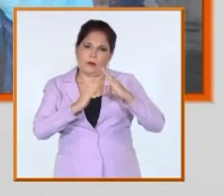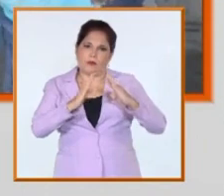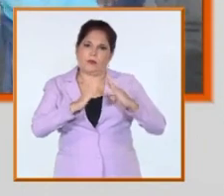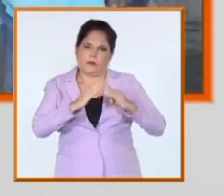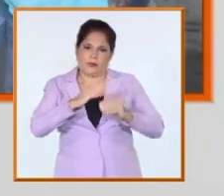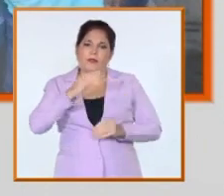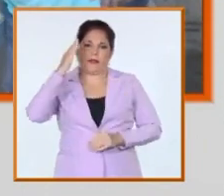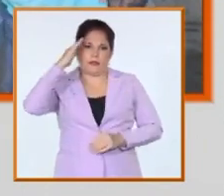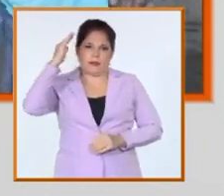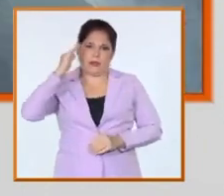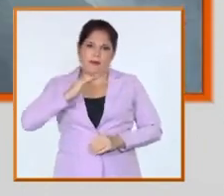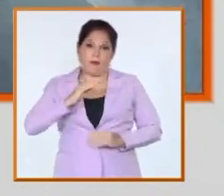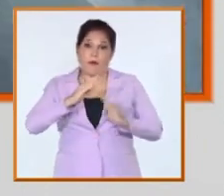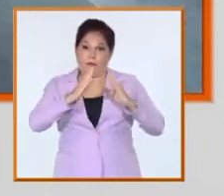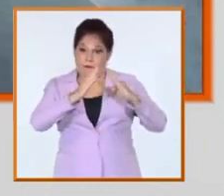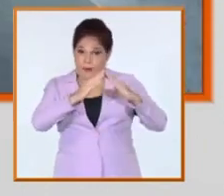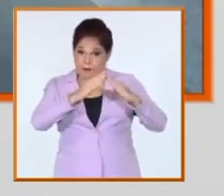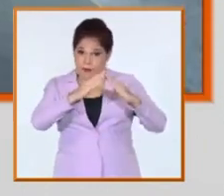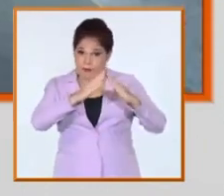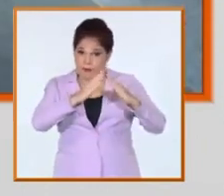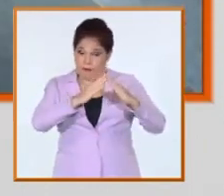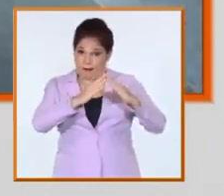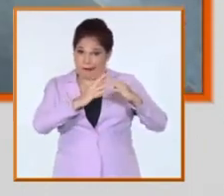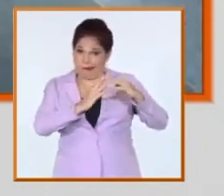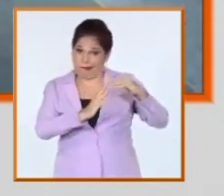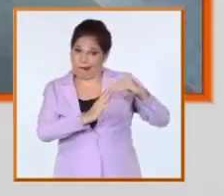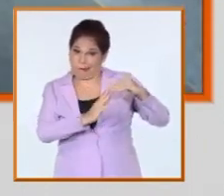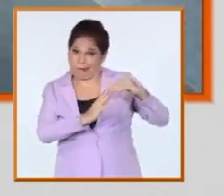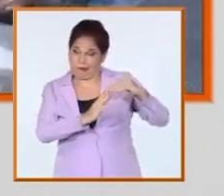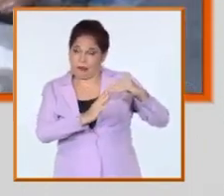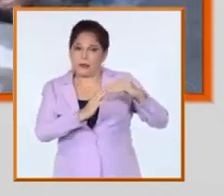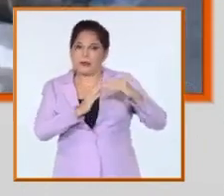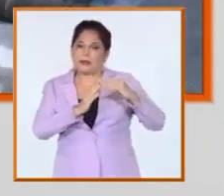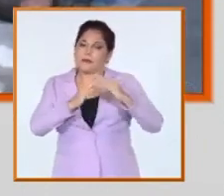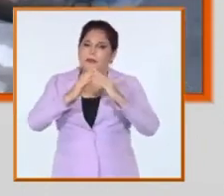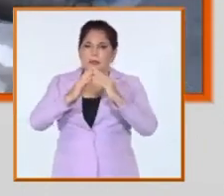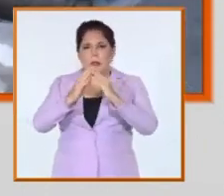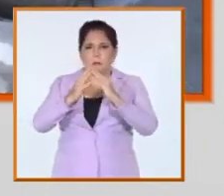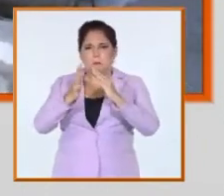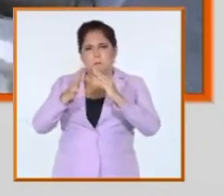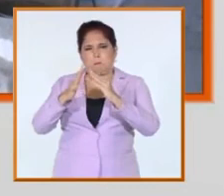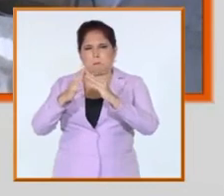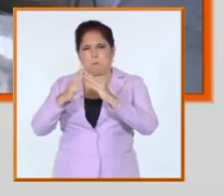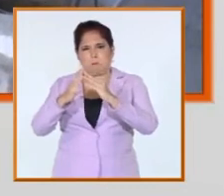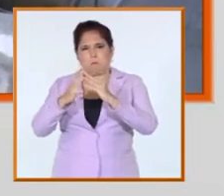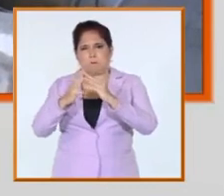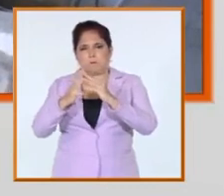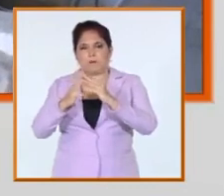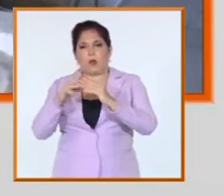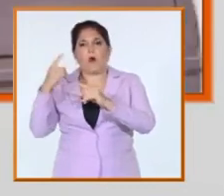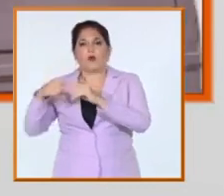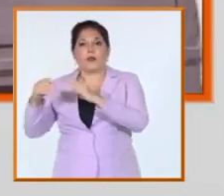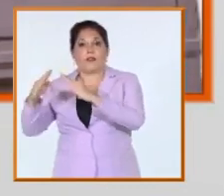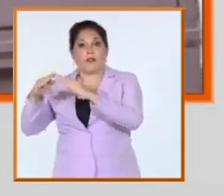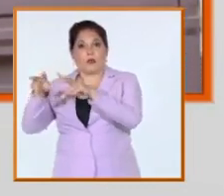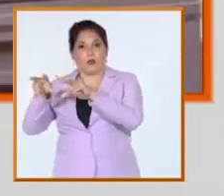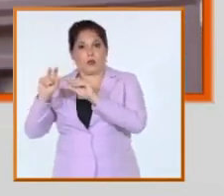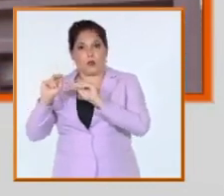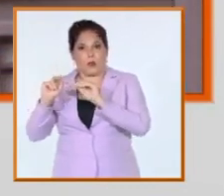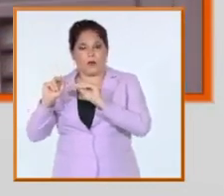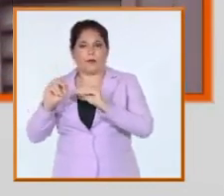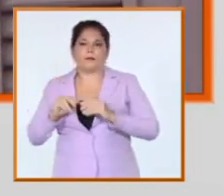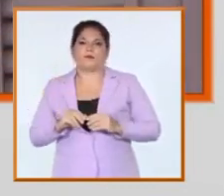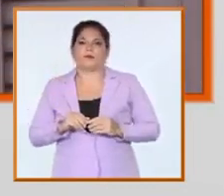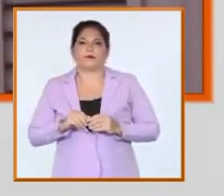le llamamos vivienda que están en mal estado vivienda que están en regular estados y que hay que rehacer o